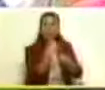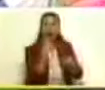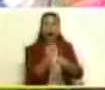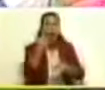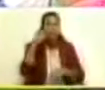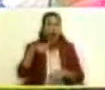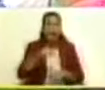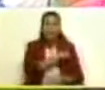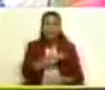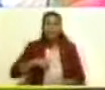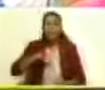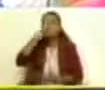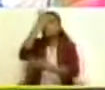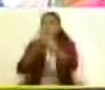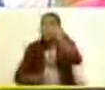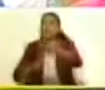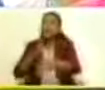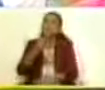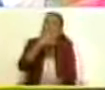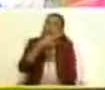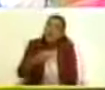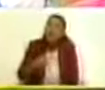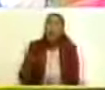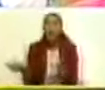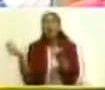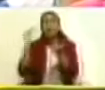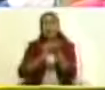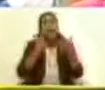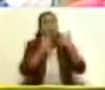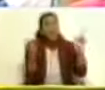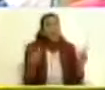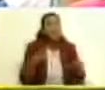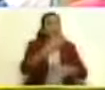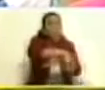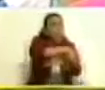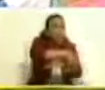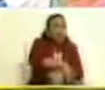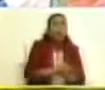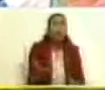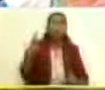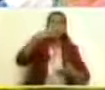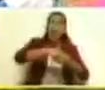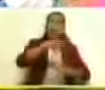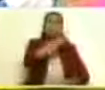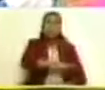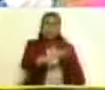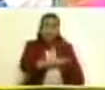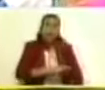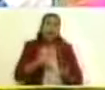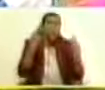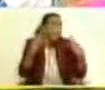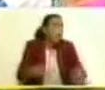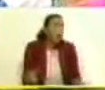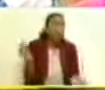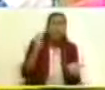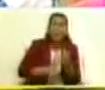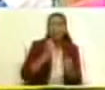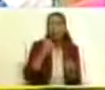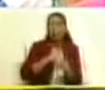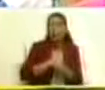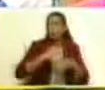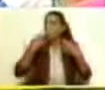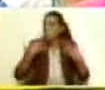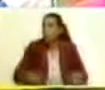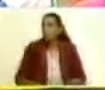los privados de libertad que se les faciliten las herramientas necesarias para su reinserción en la vida social.